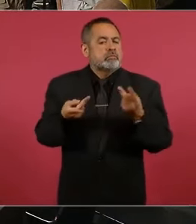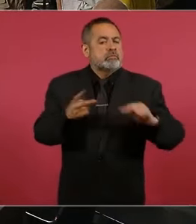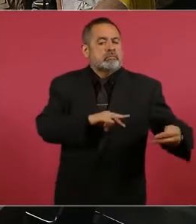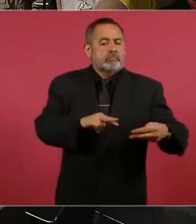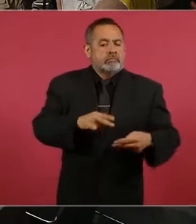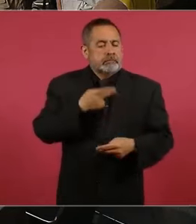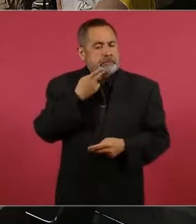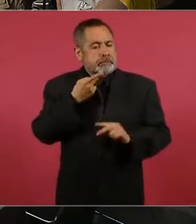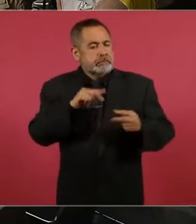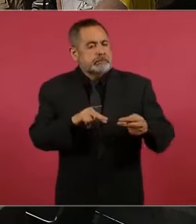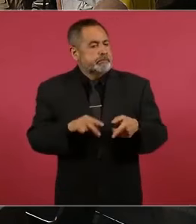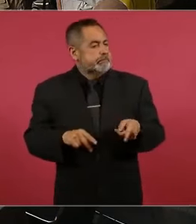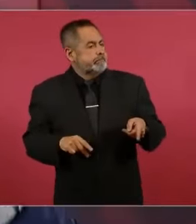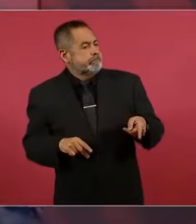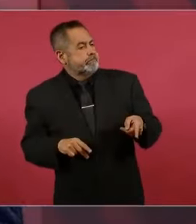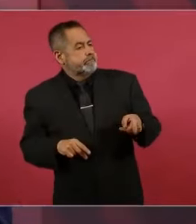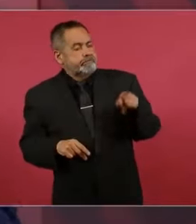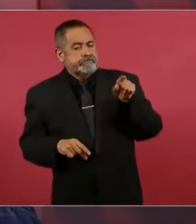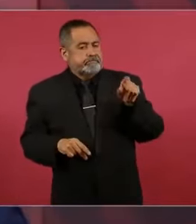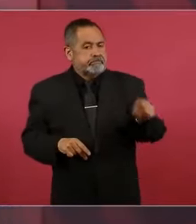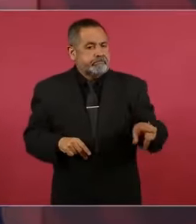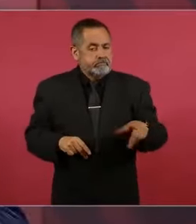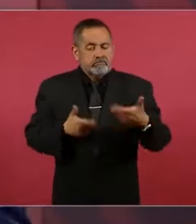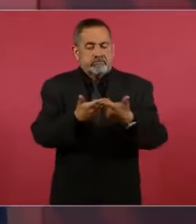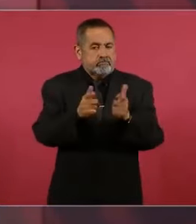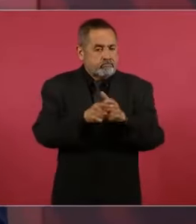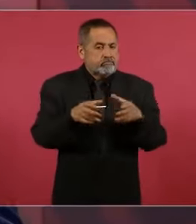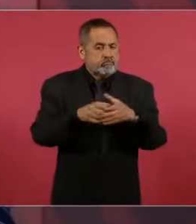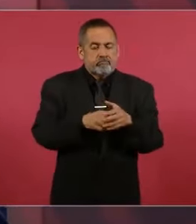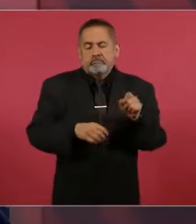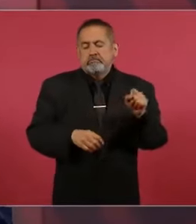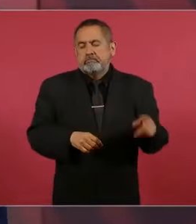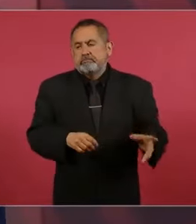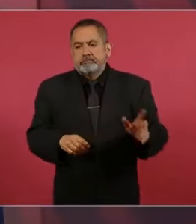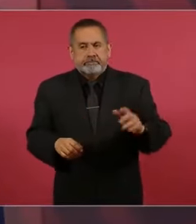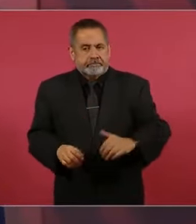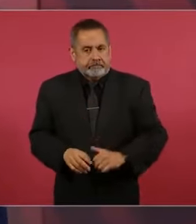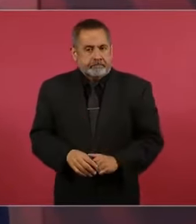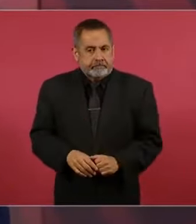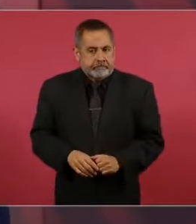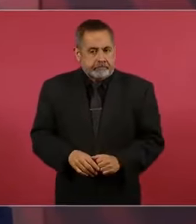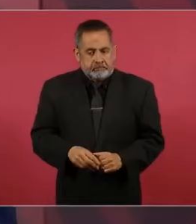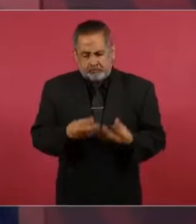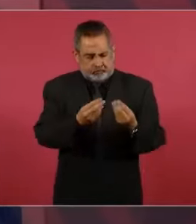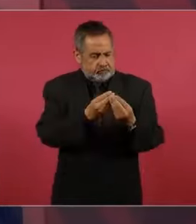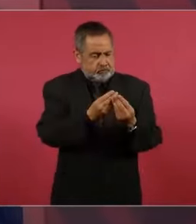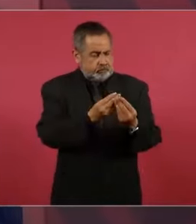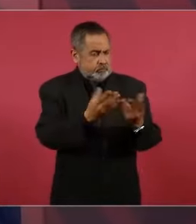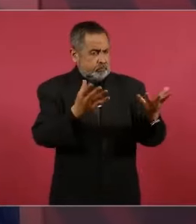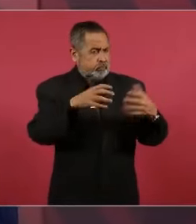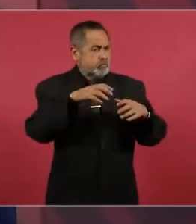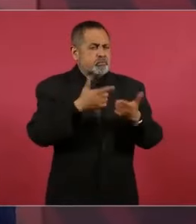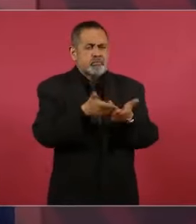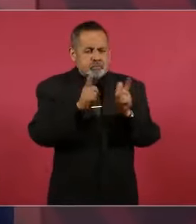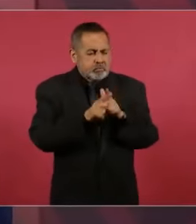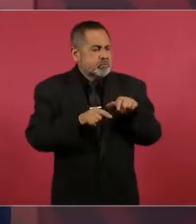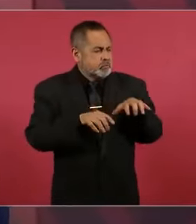Entonces es una amalgama de grupos. Y son muchos.